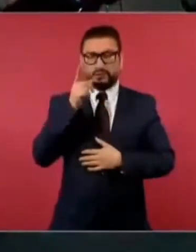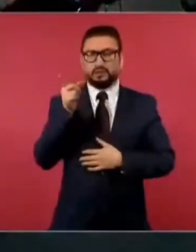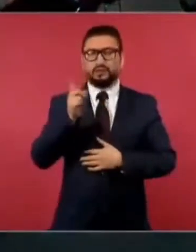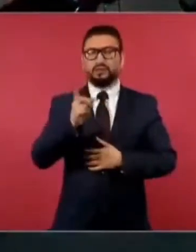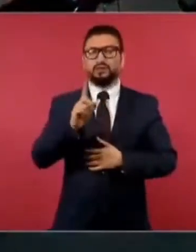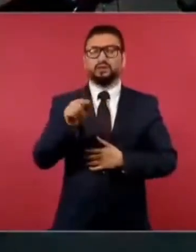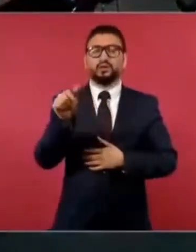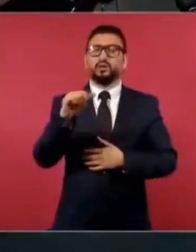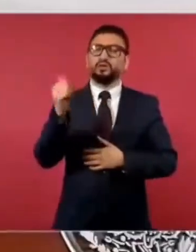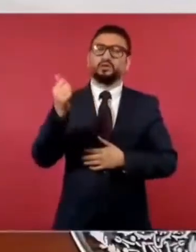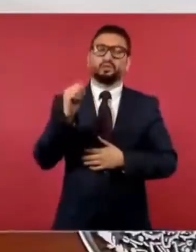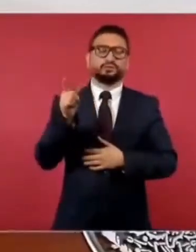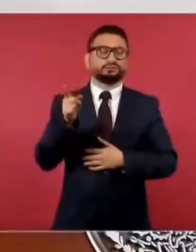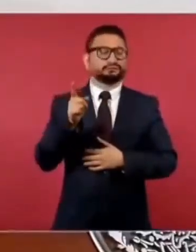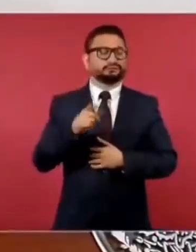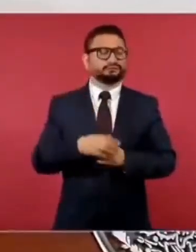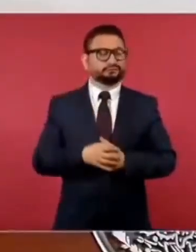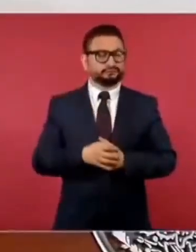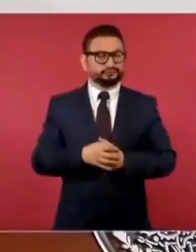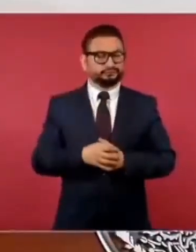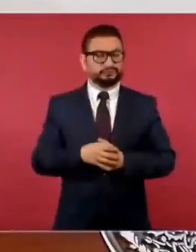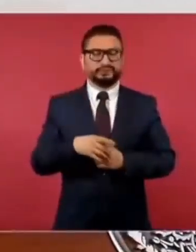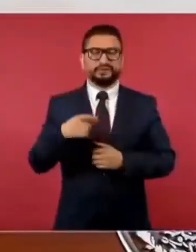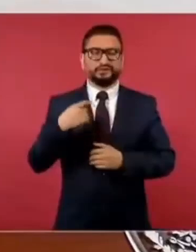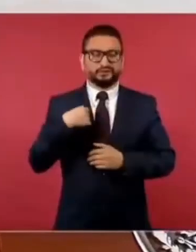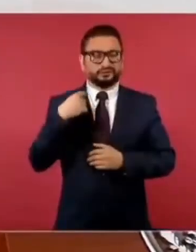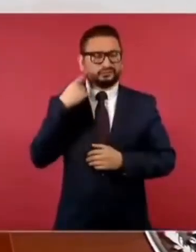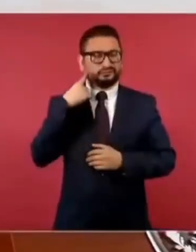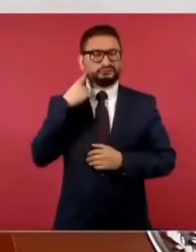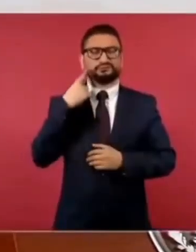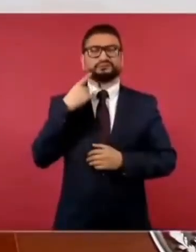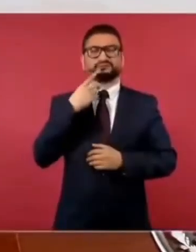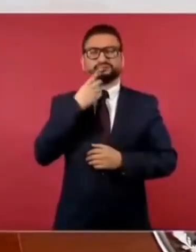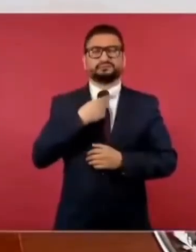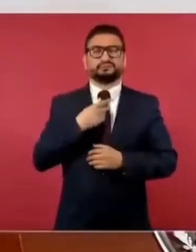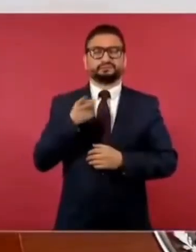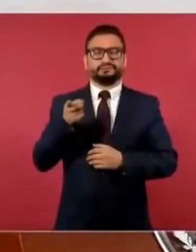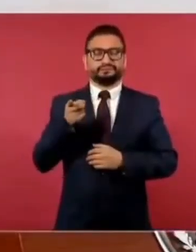no, es que me llamó la atención